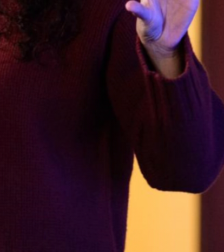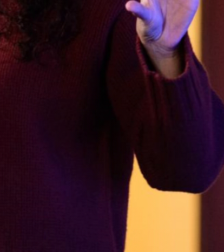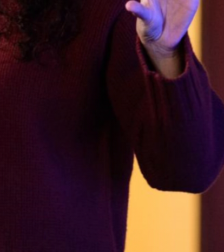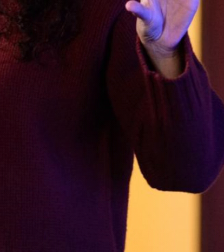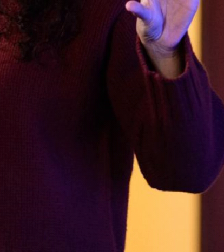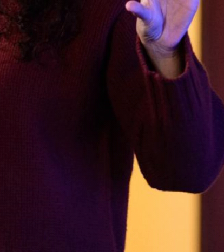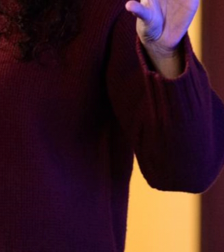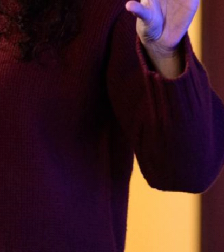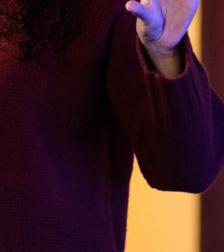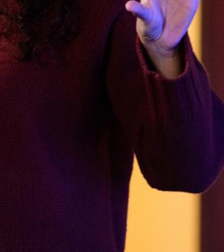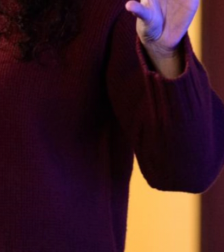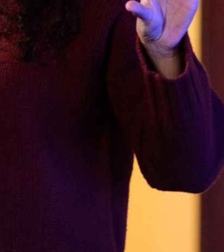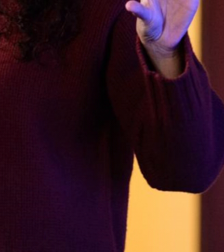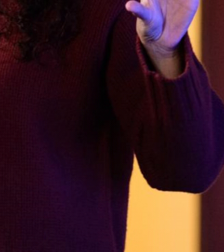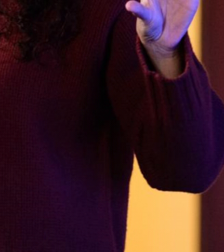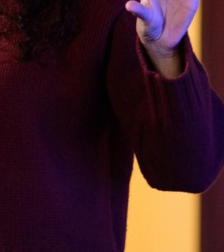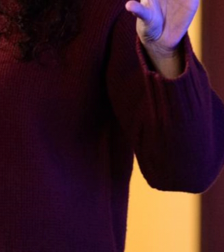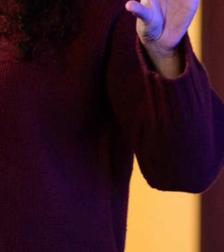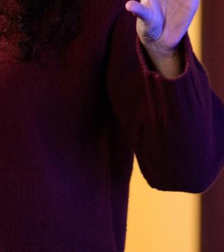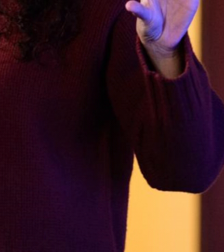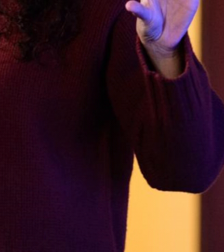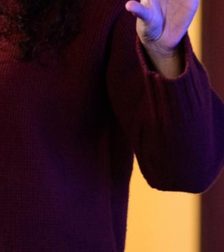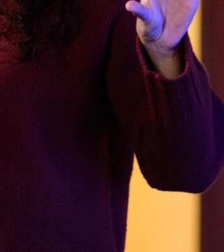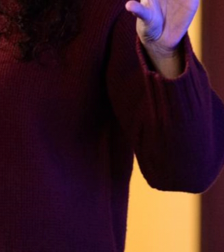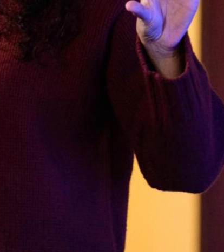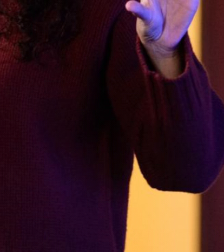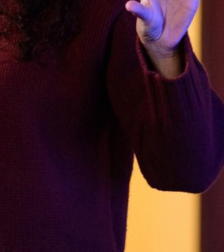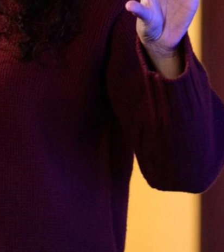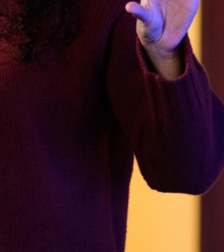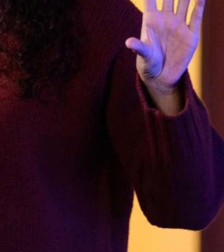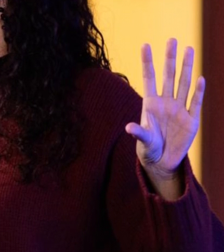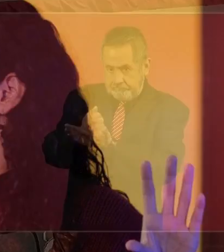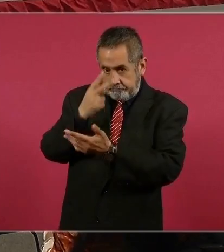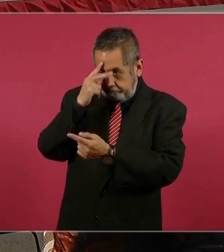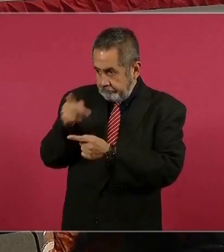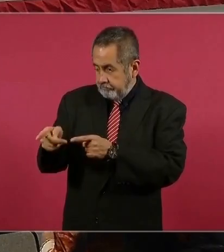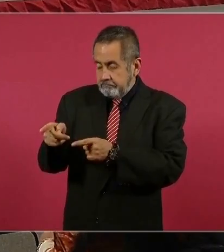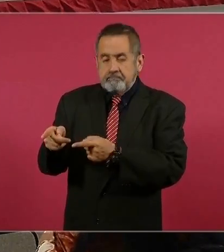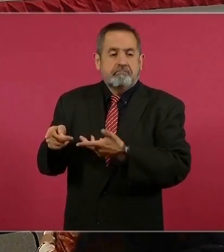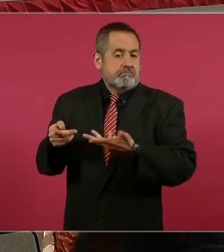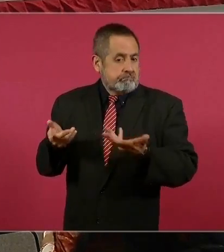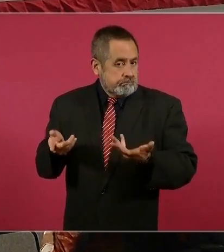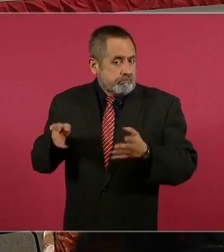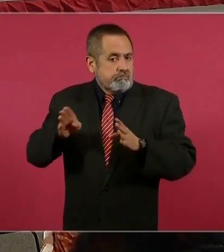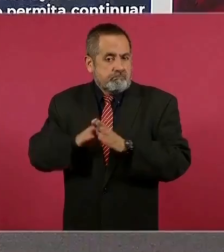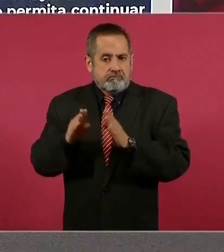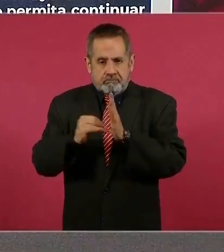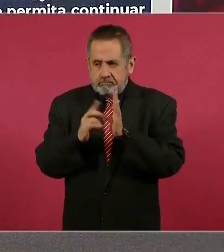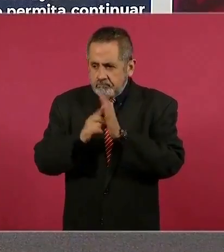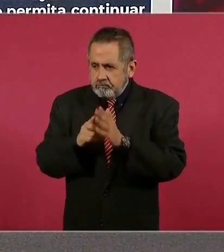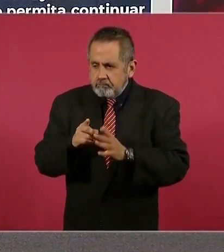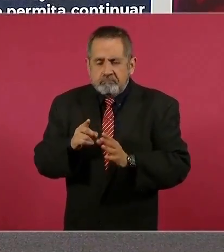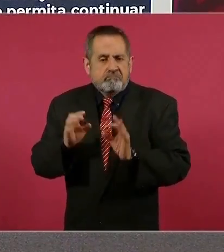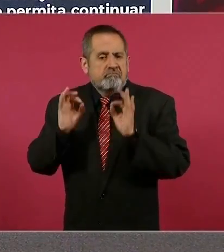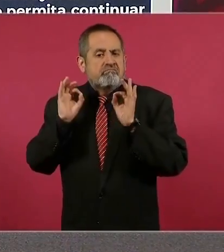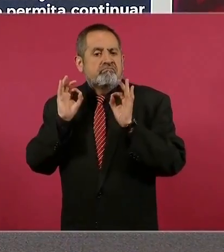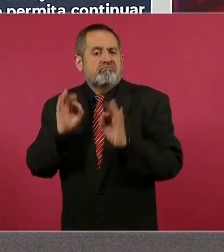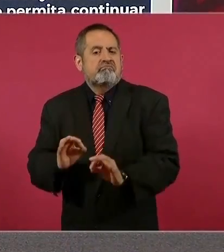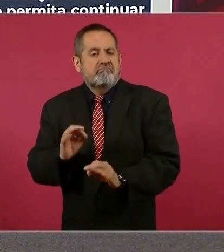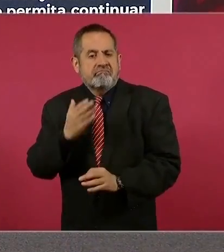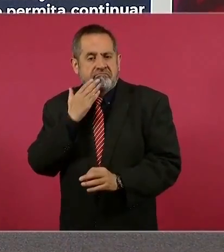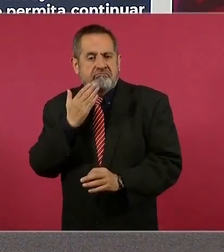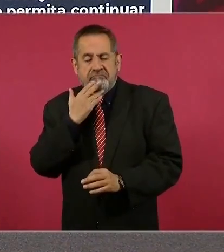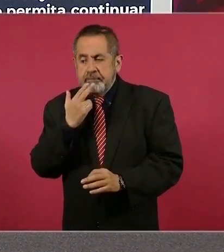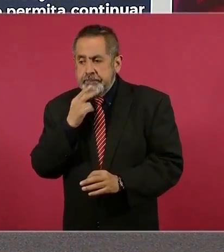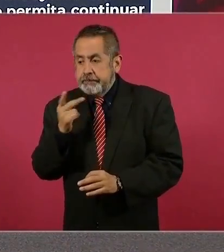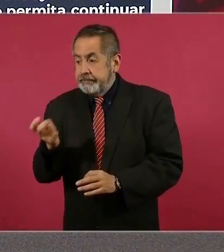Pues tomando como base la metodología de la Ciudad de México, una metodología ya probada, echamos a